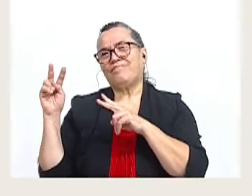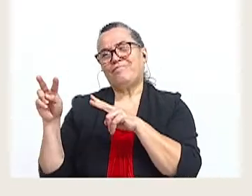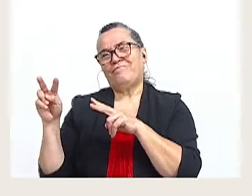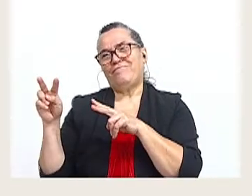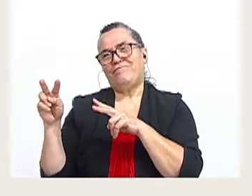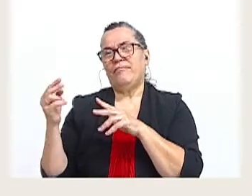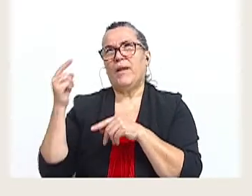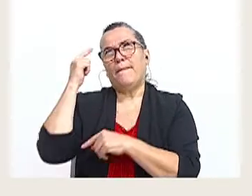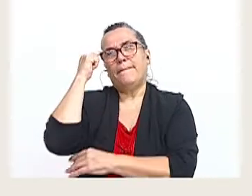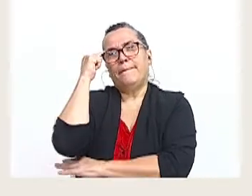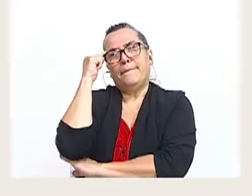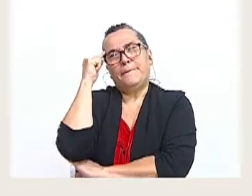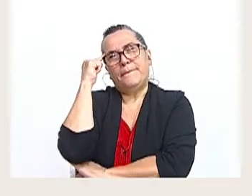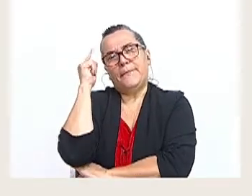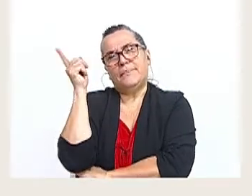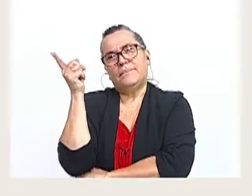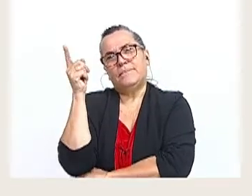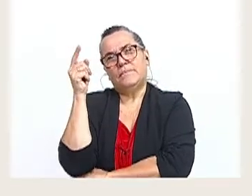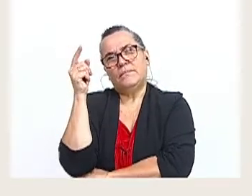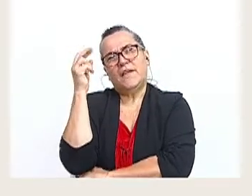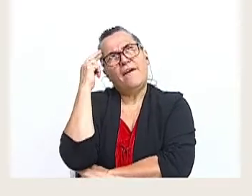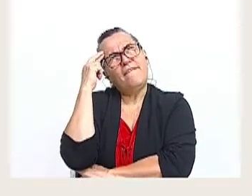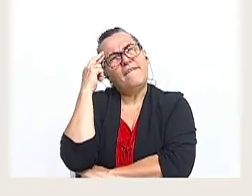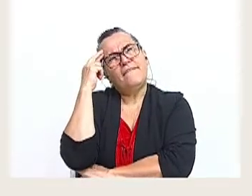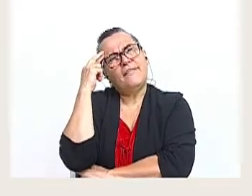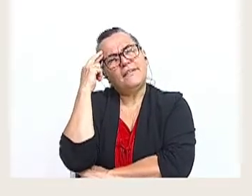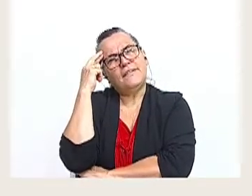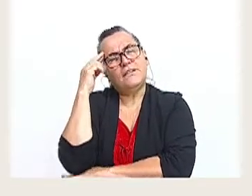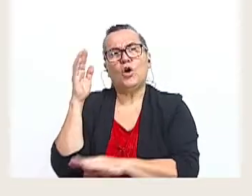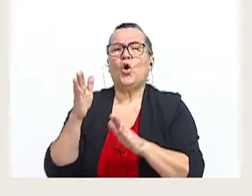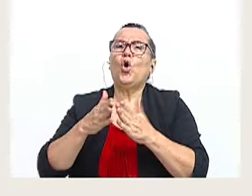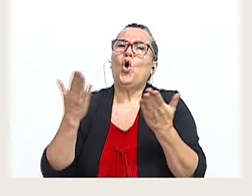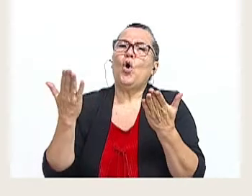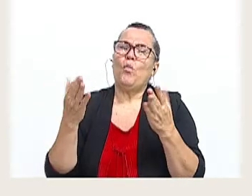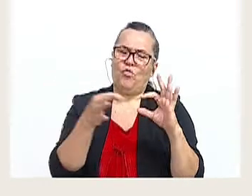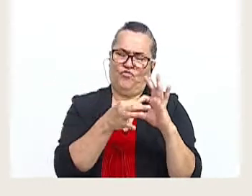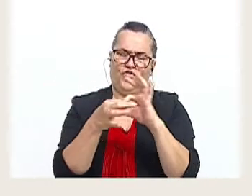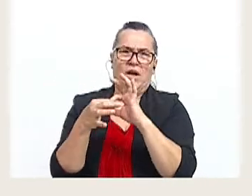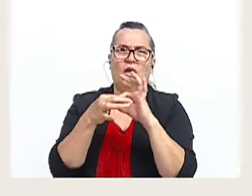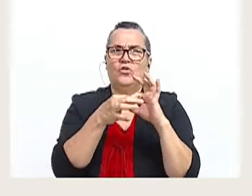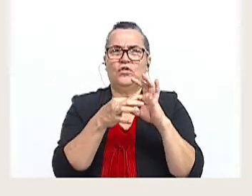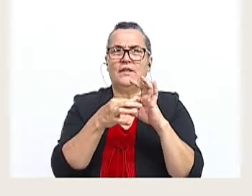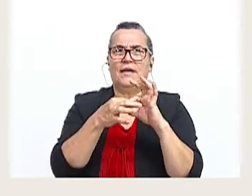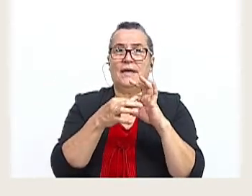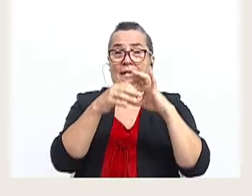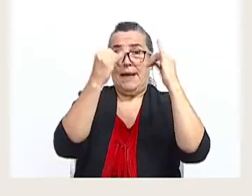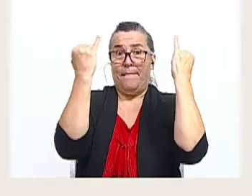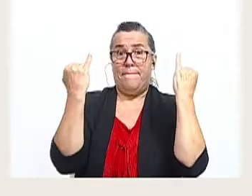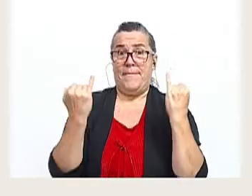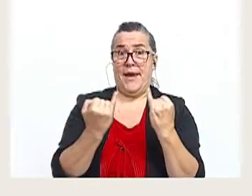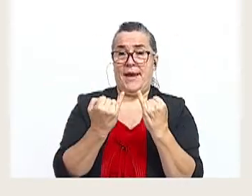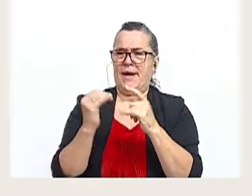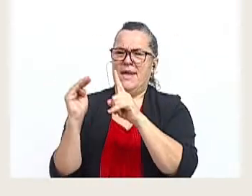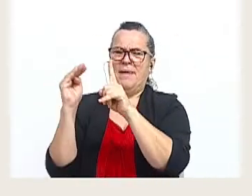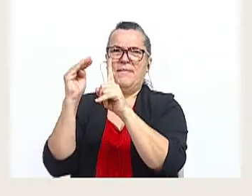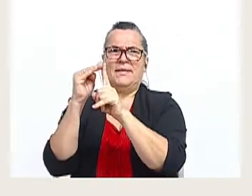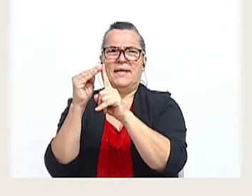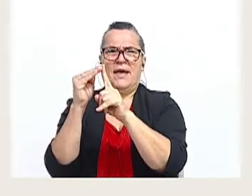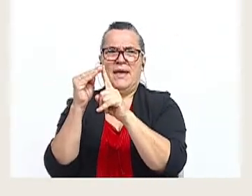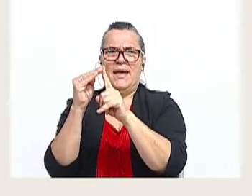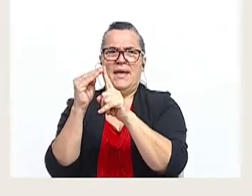Ahora pensemos un momento, reflexionemos. ¿Cómo podríamos relacionar la imagen y el mensaje del